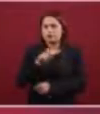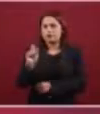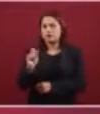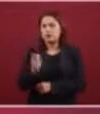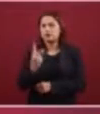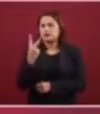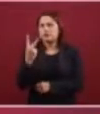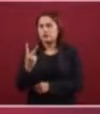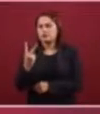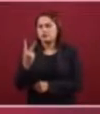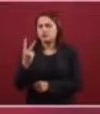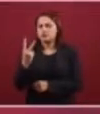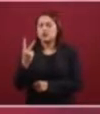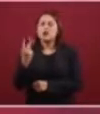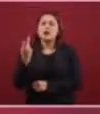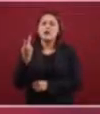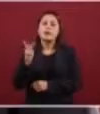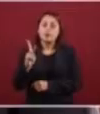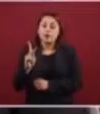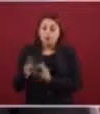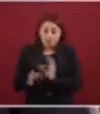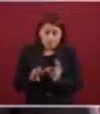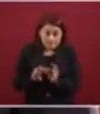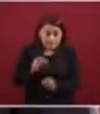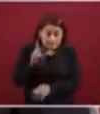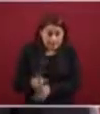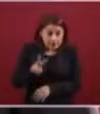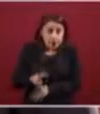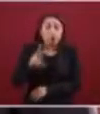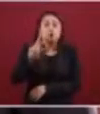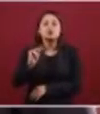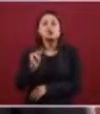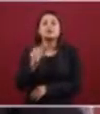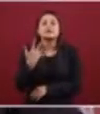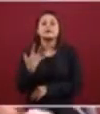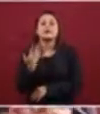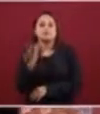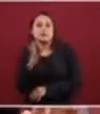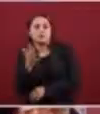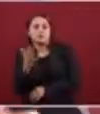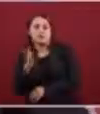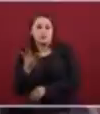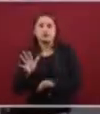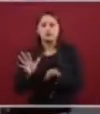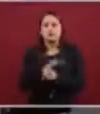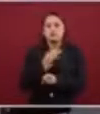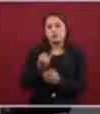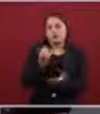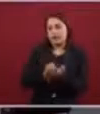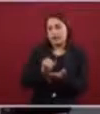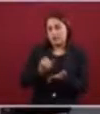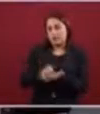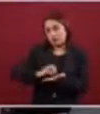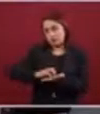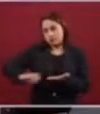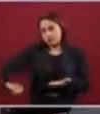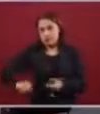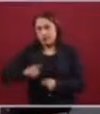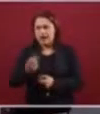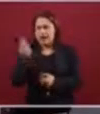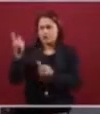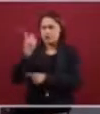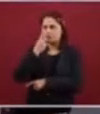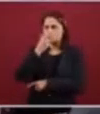80, 85 casi, porque es menos impuestos. No es que alguien publicó que yo ganaba más que el presidente, no es